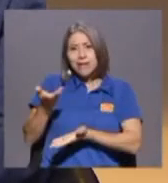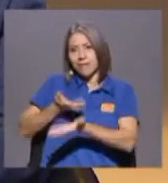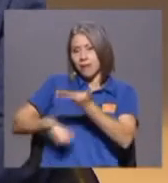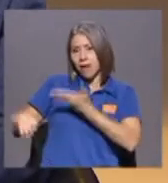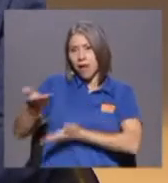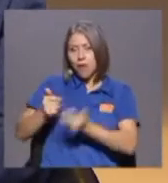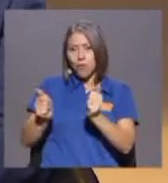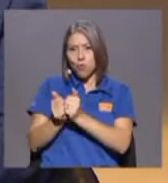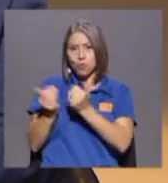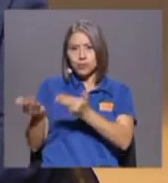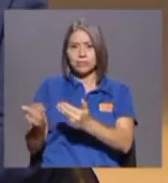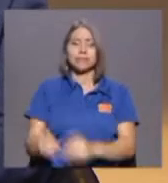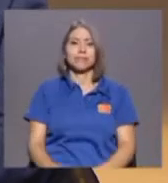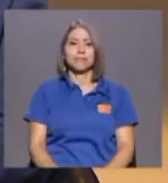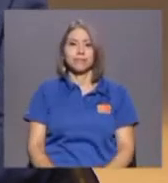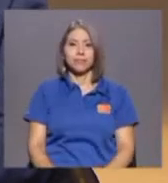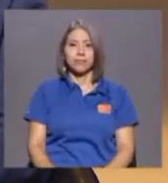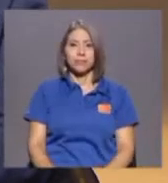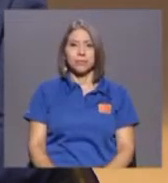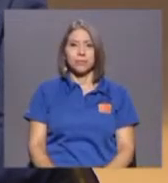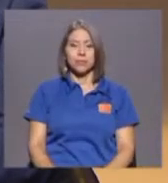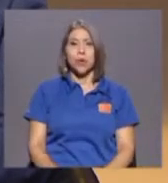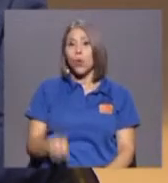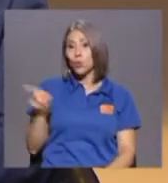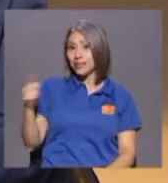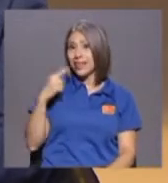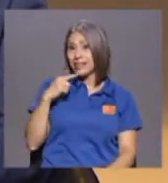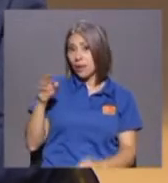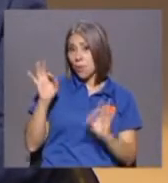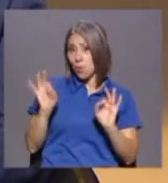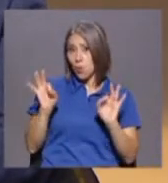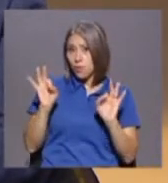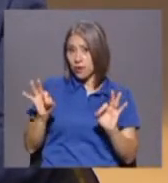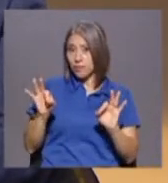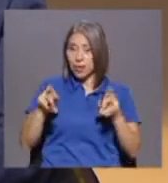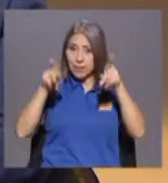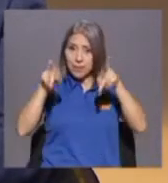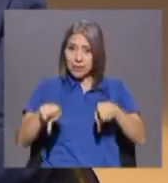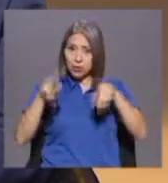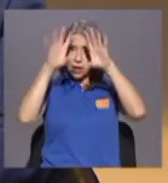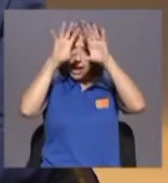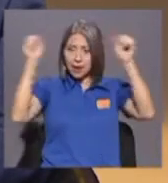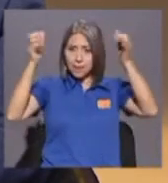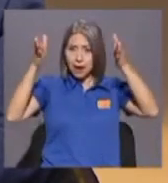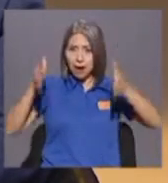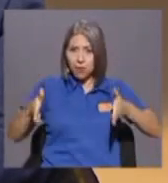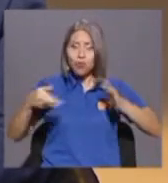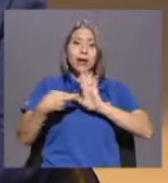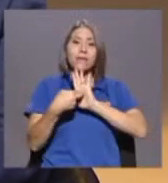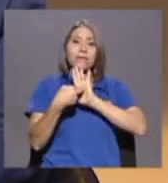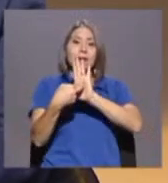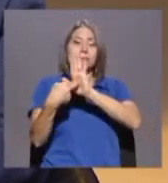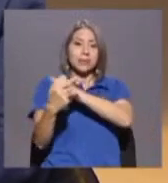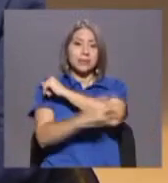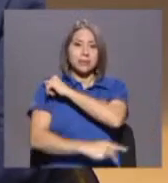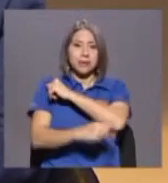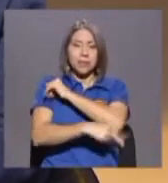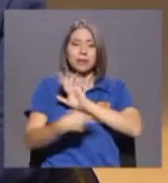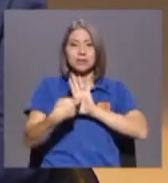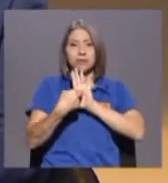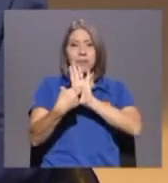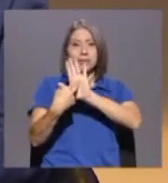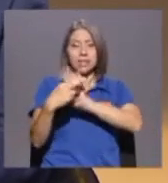usted. Usted decía muy bien que el embajador es un embajador que representa el país y que representa a los